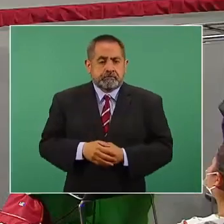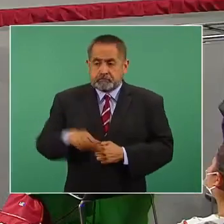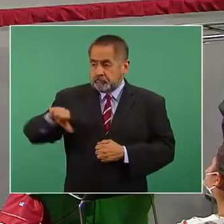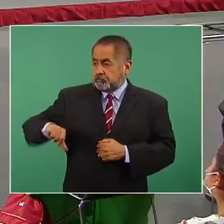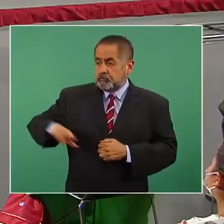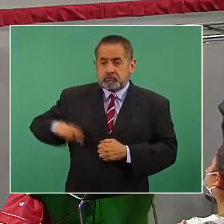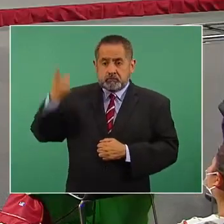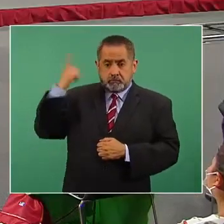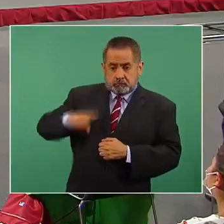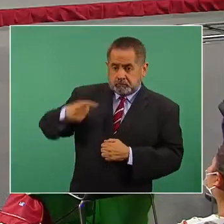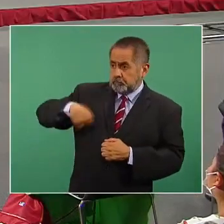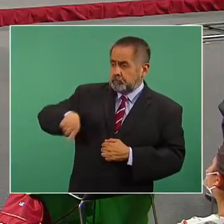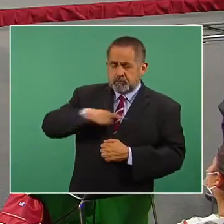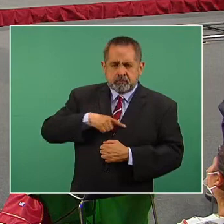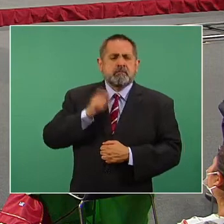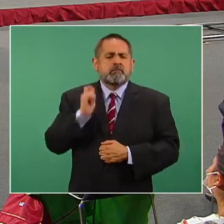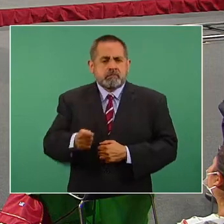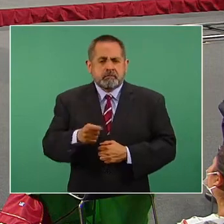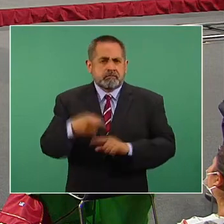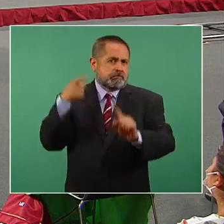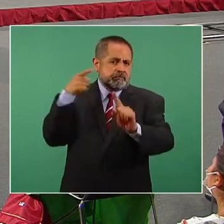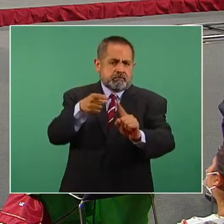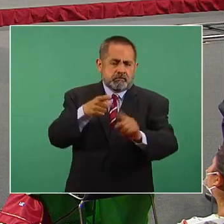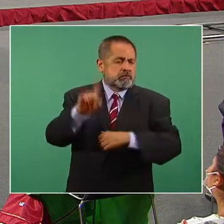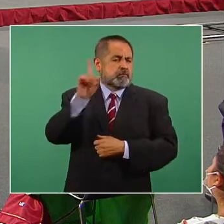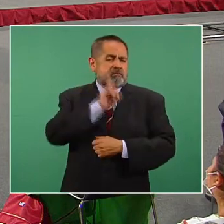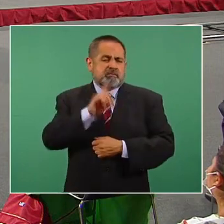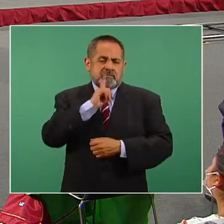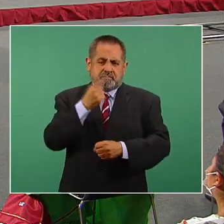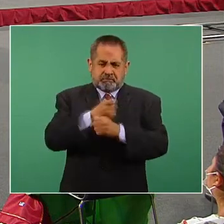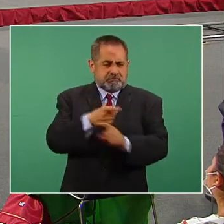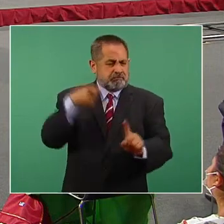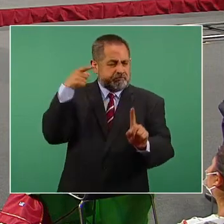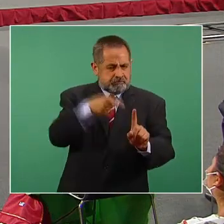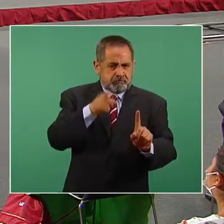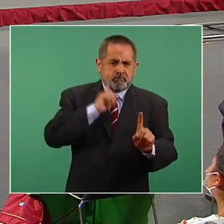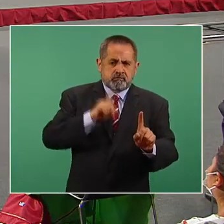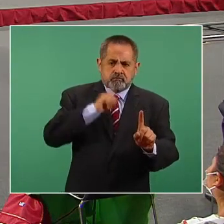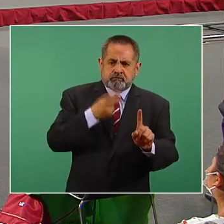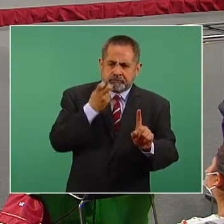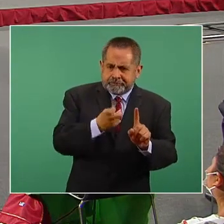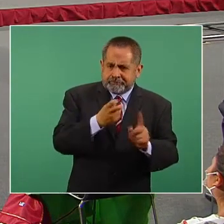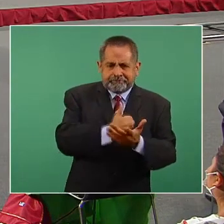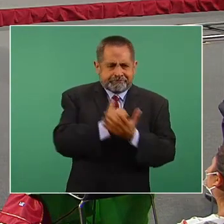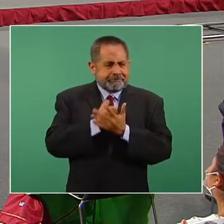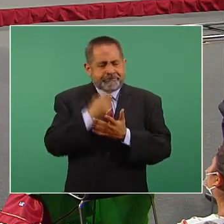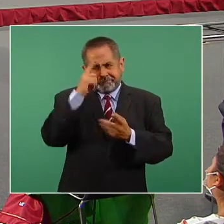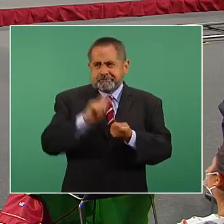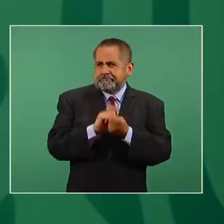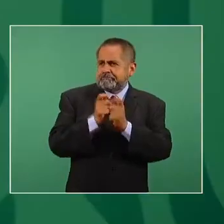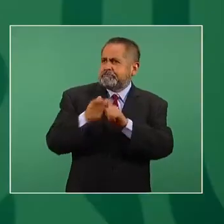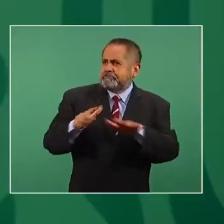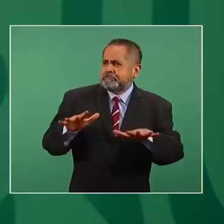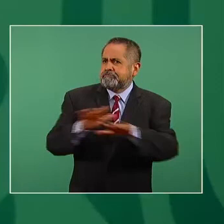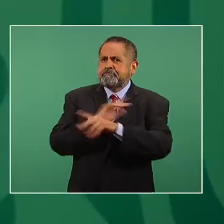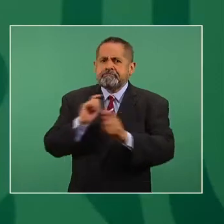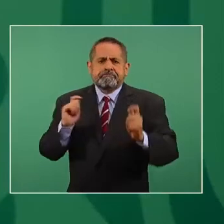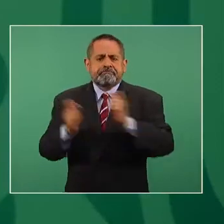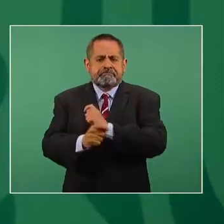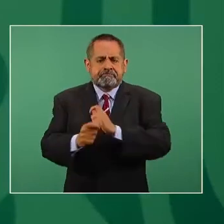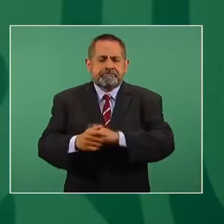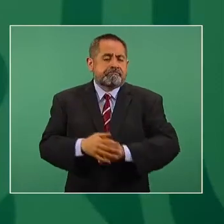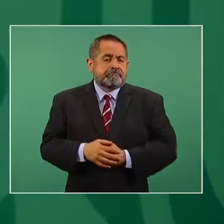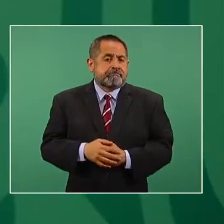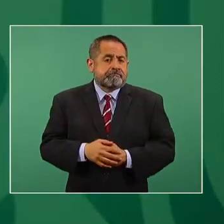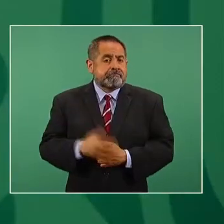gobierno es poner a la mujer al centro de la transformación de nuestro país. Antes,